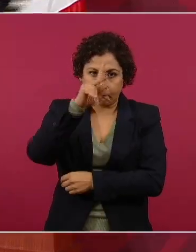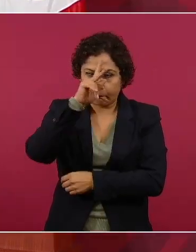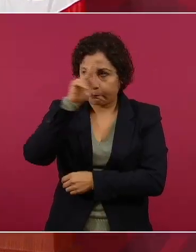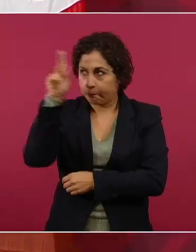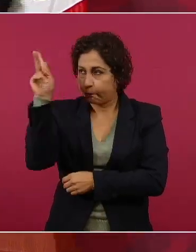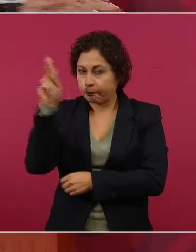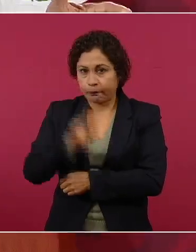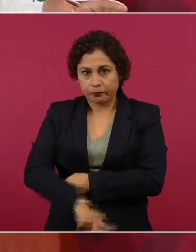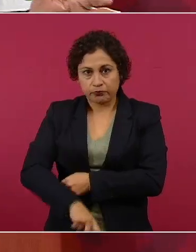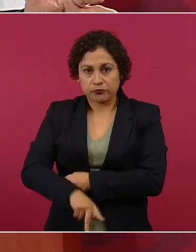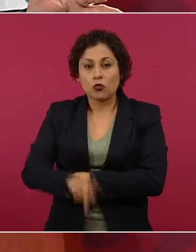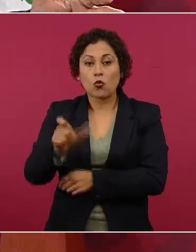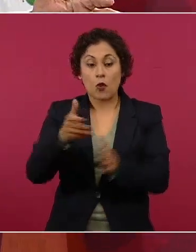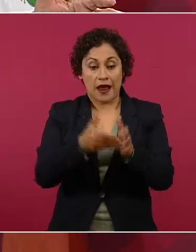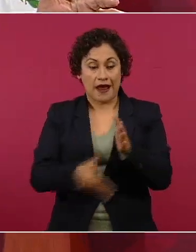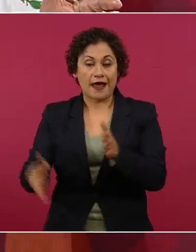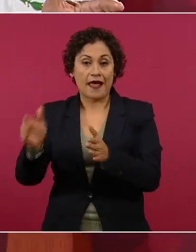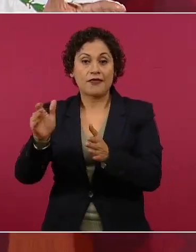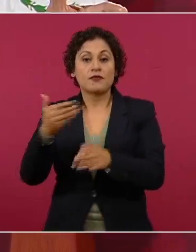con Madero.